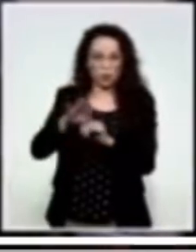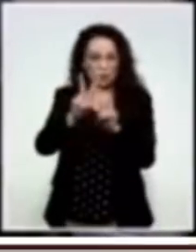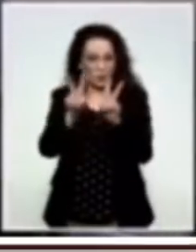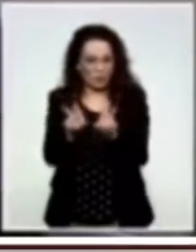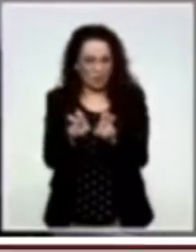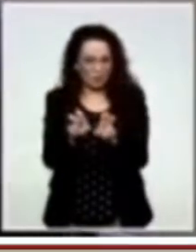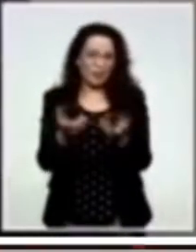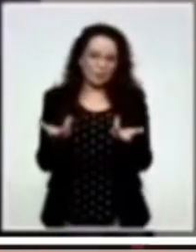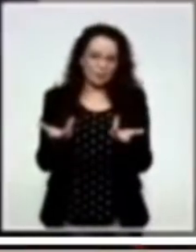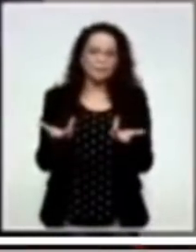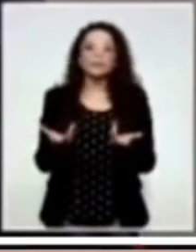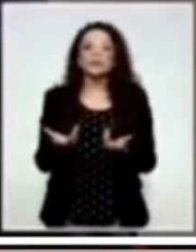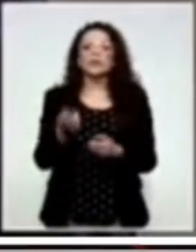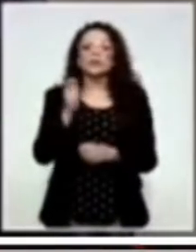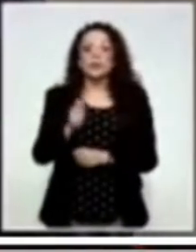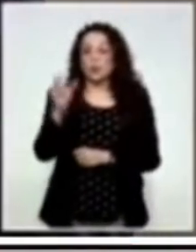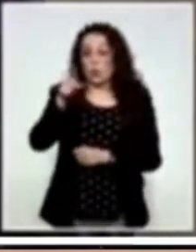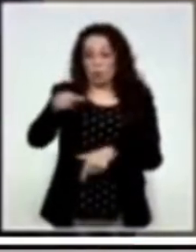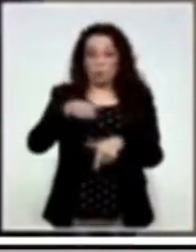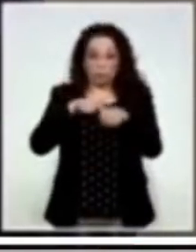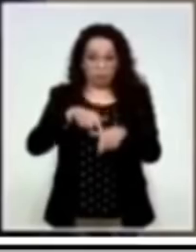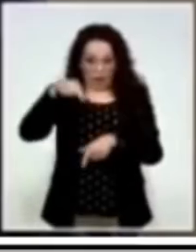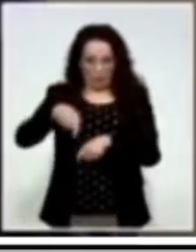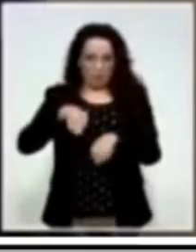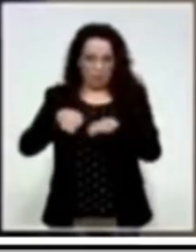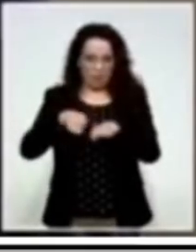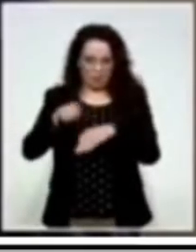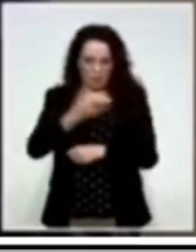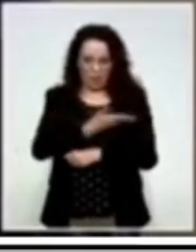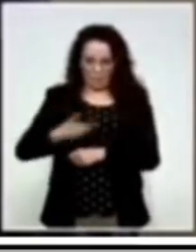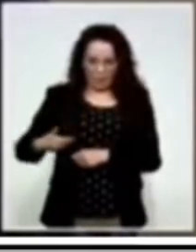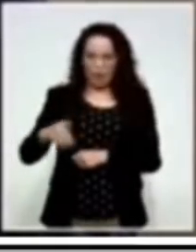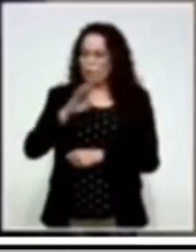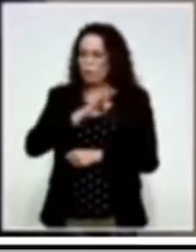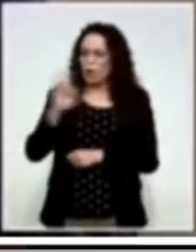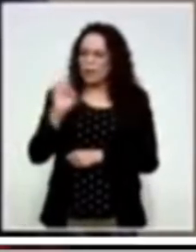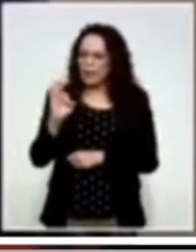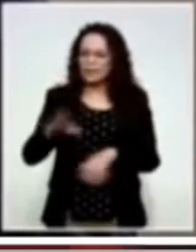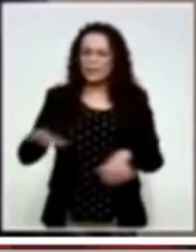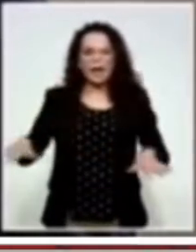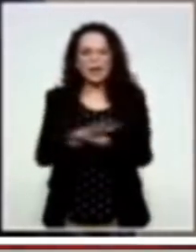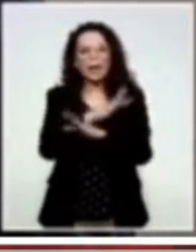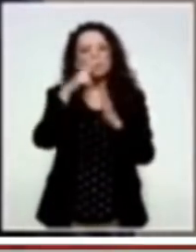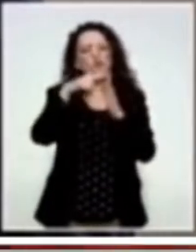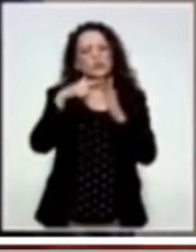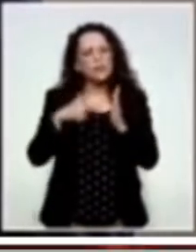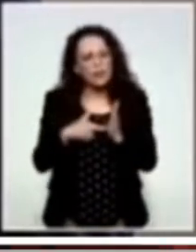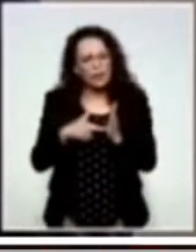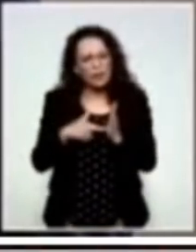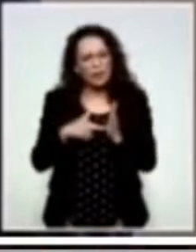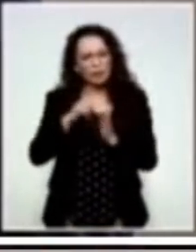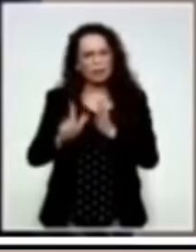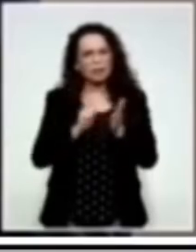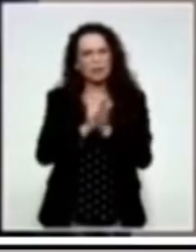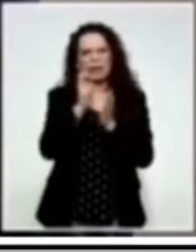no en lo que resta de su gestión podría haber algún cambio dentro de las reglas? Aquella reforma que hubo